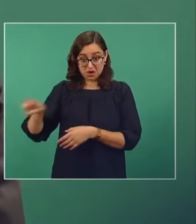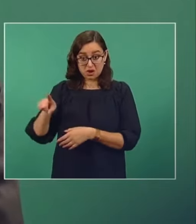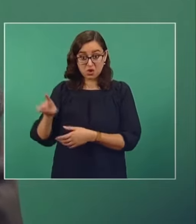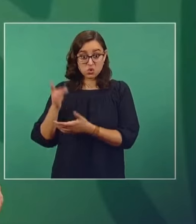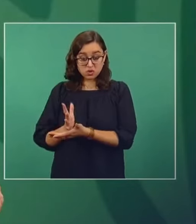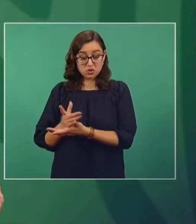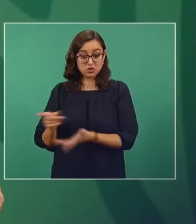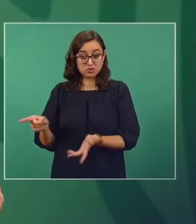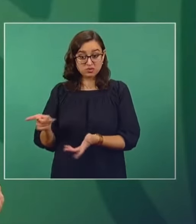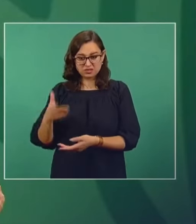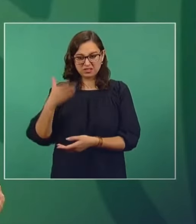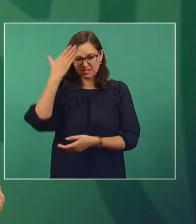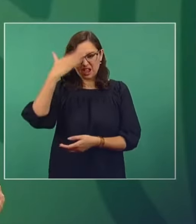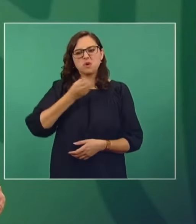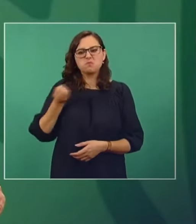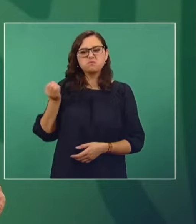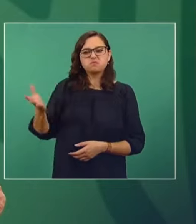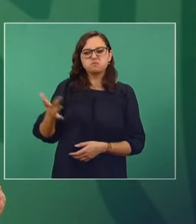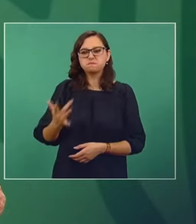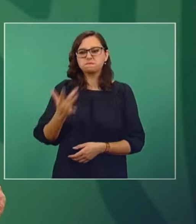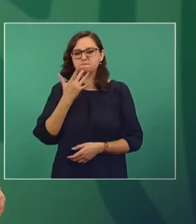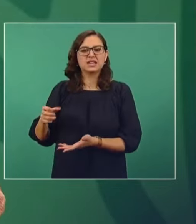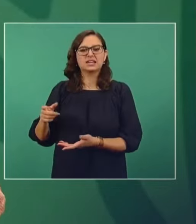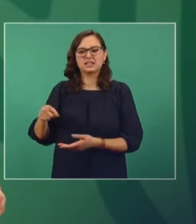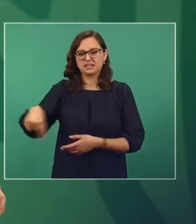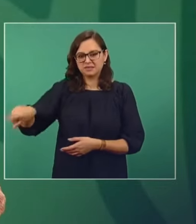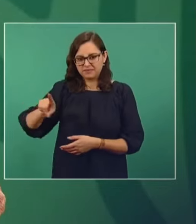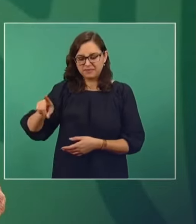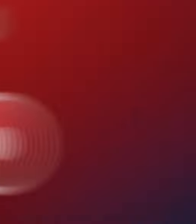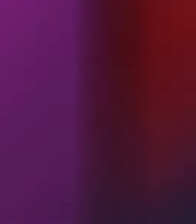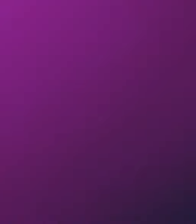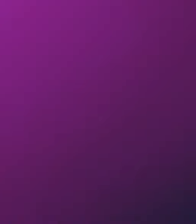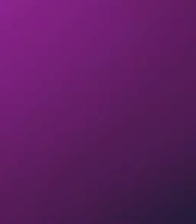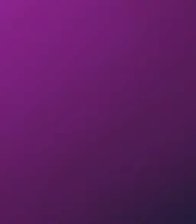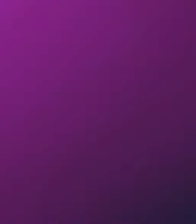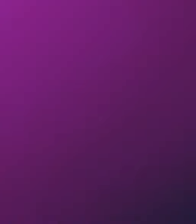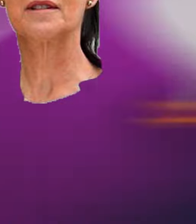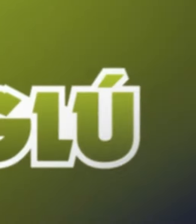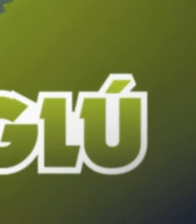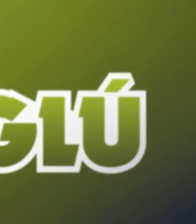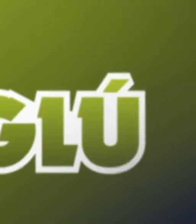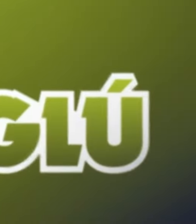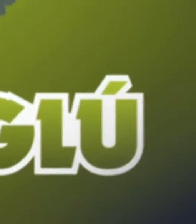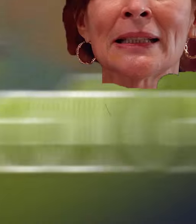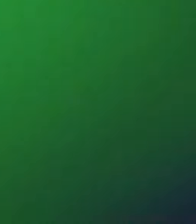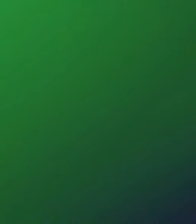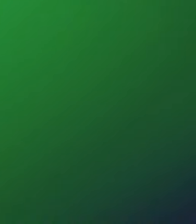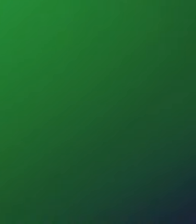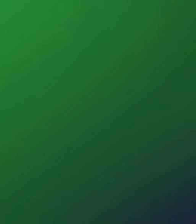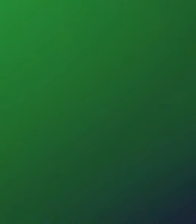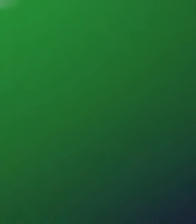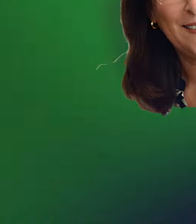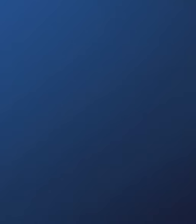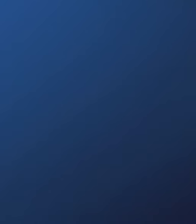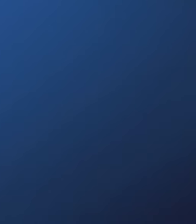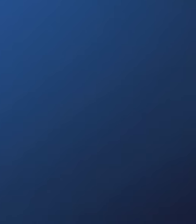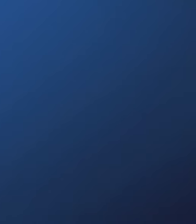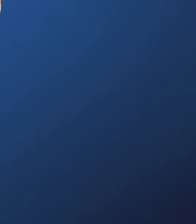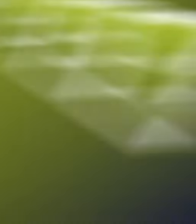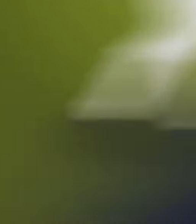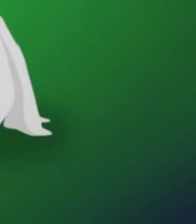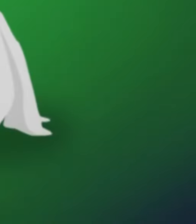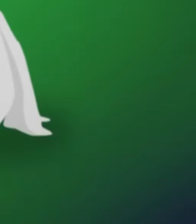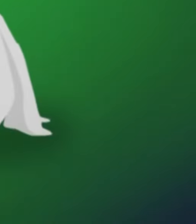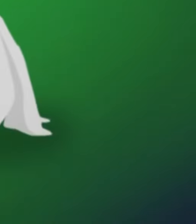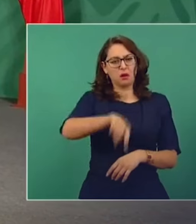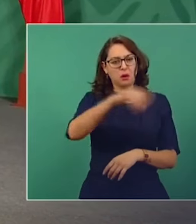El sapo, la rana, la chancla, la changa. Paloma, ru, el pavo, glu, glu, glu, el gallo, coroco, y la gallina, co,